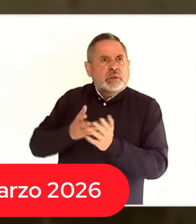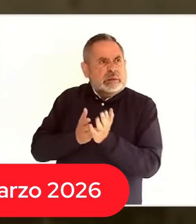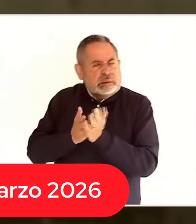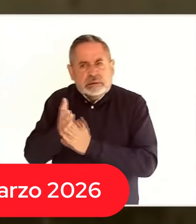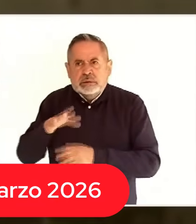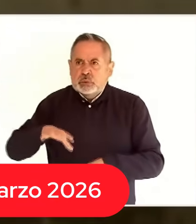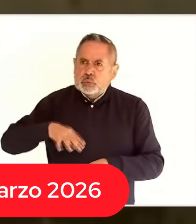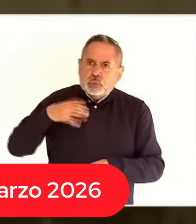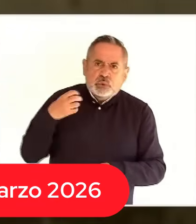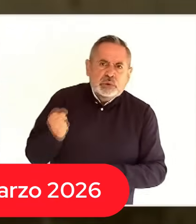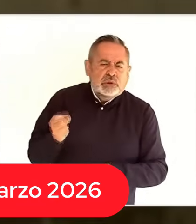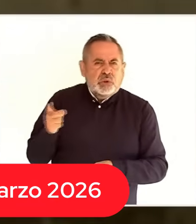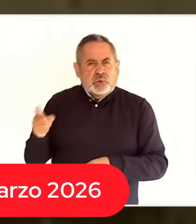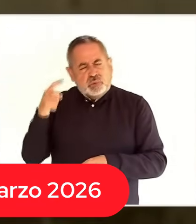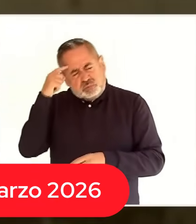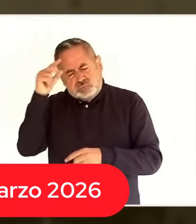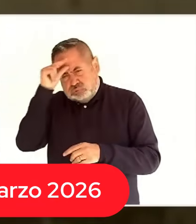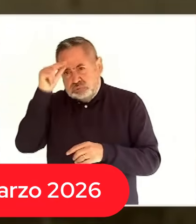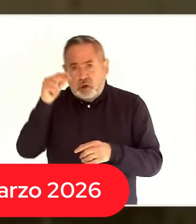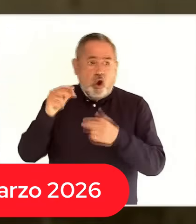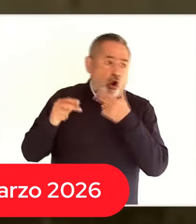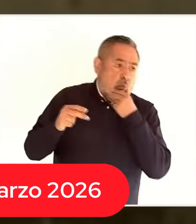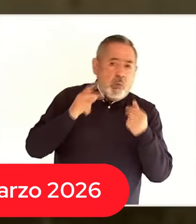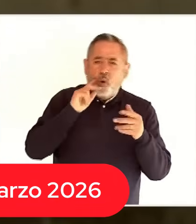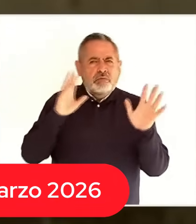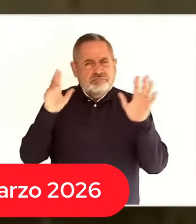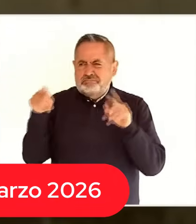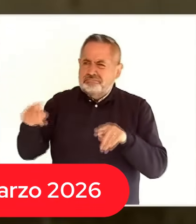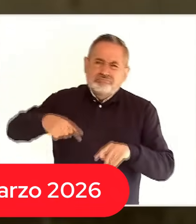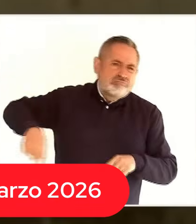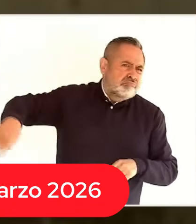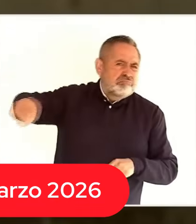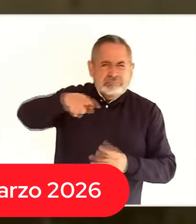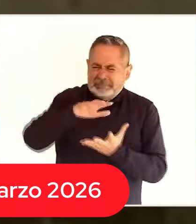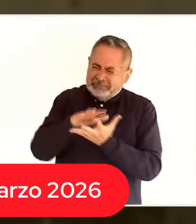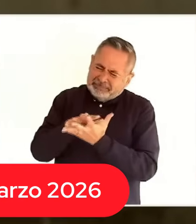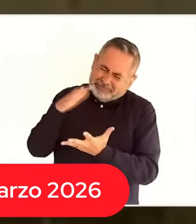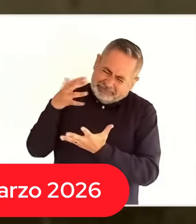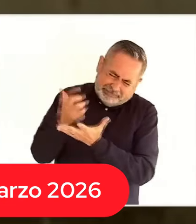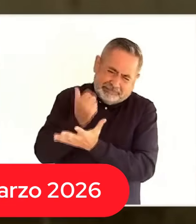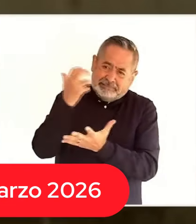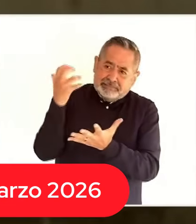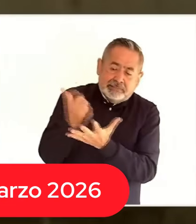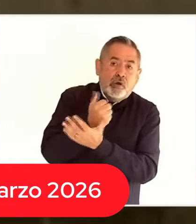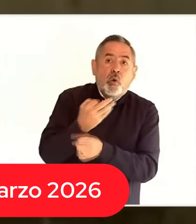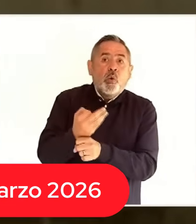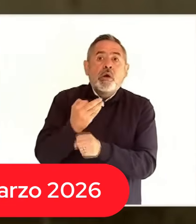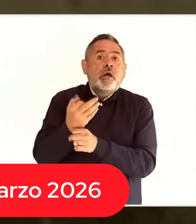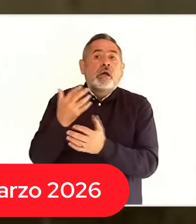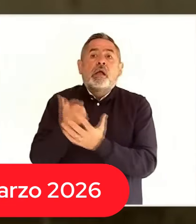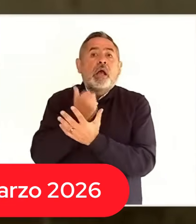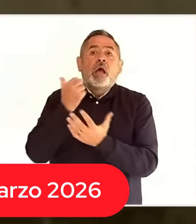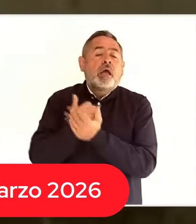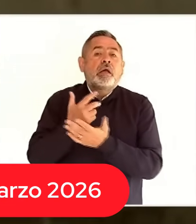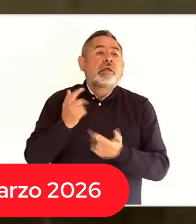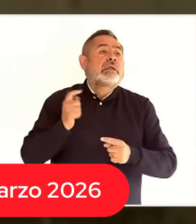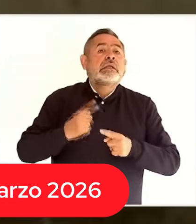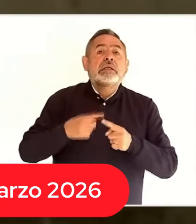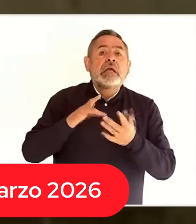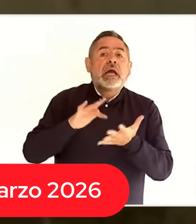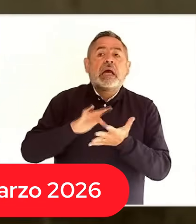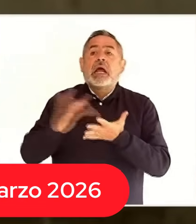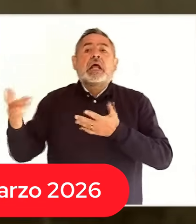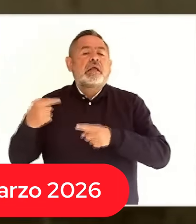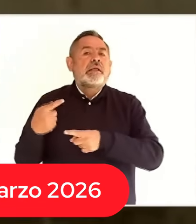la inteligencia no tienen género y que muchas de las victorias que hoy se celebran no habrían sido